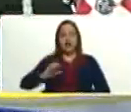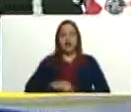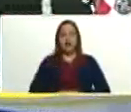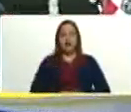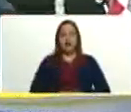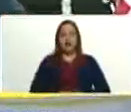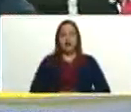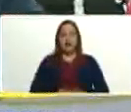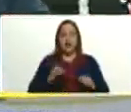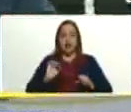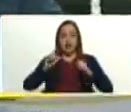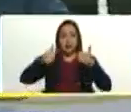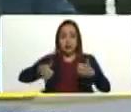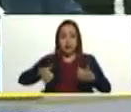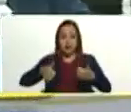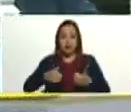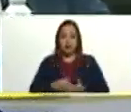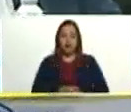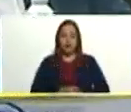se originó,